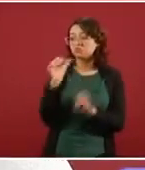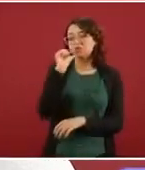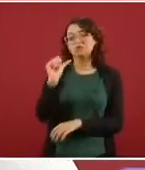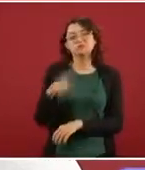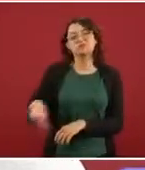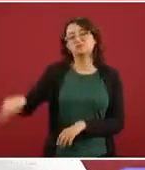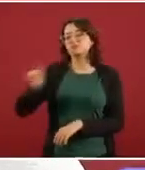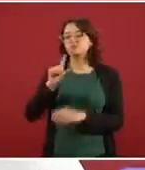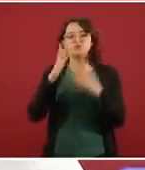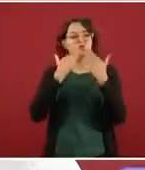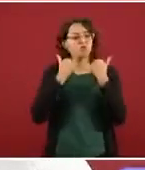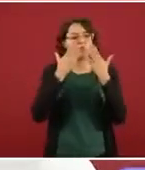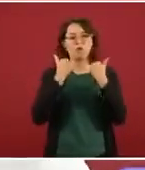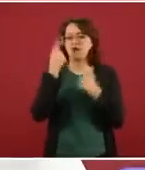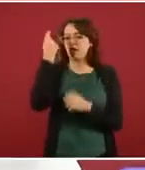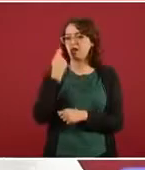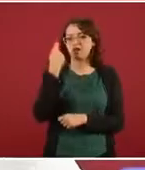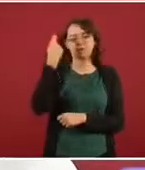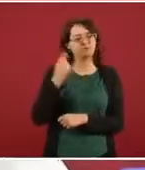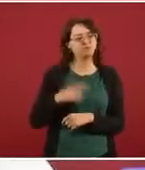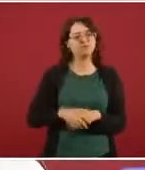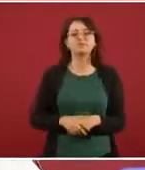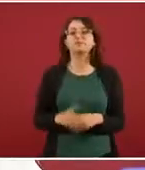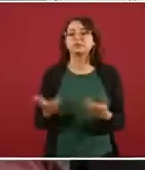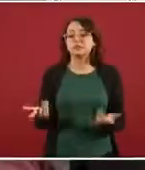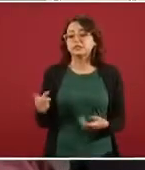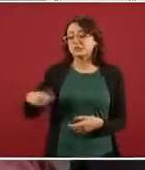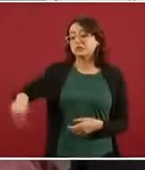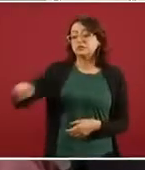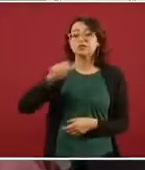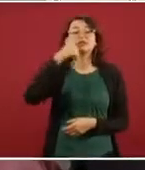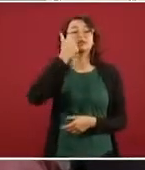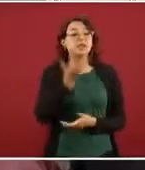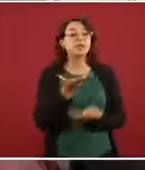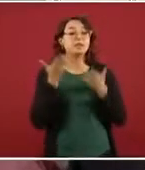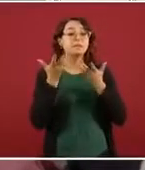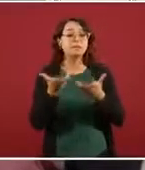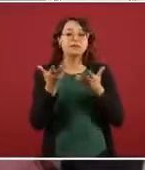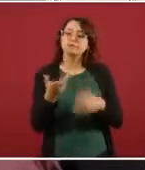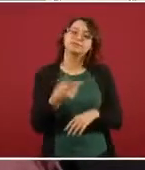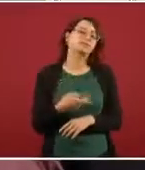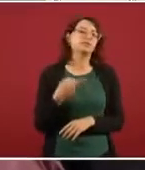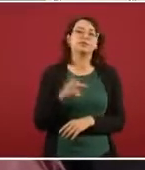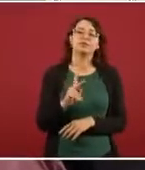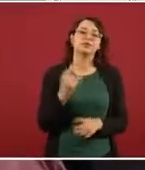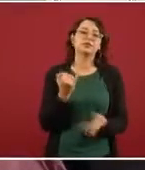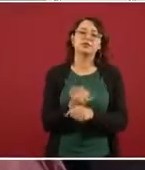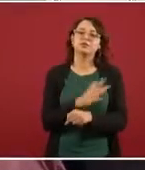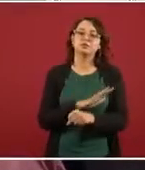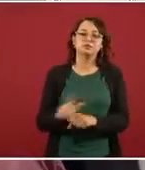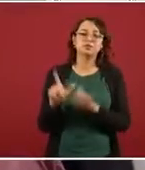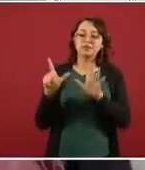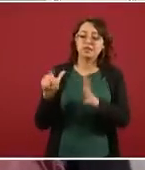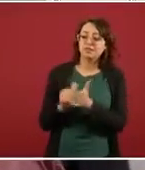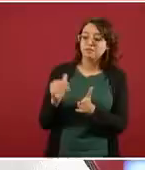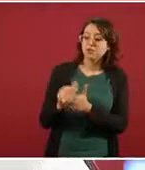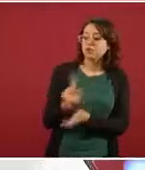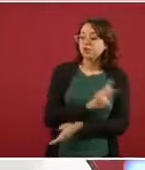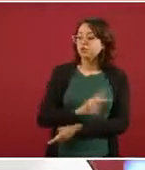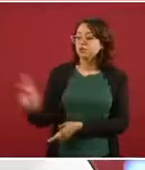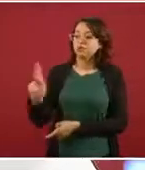la demanda que se presenta, porque no vamos a poder cubrir a todas las personas con